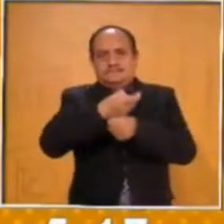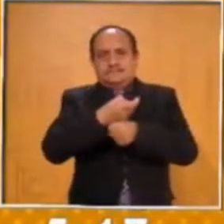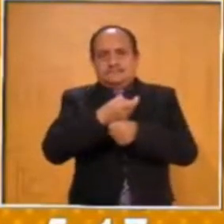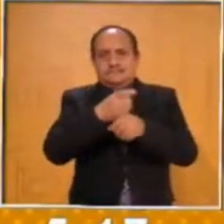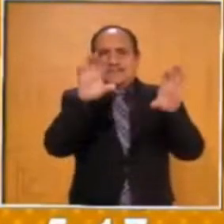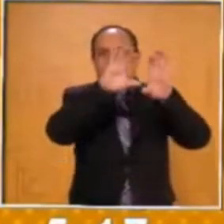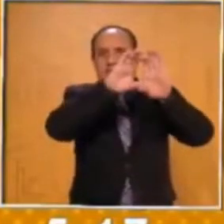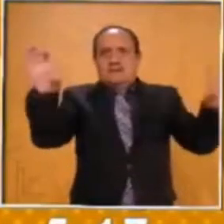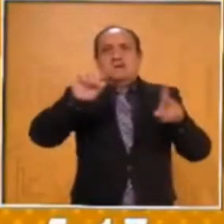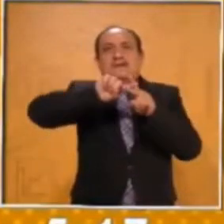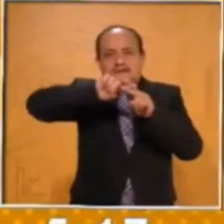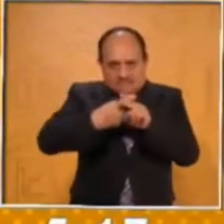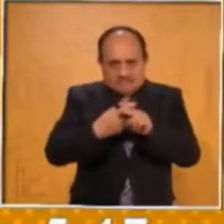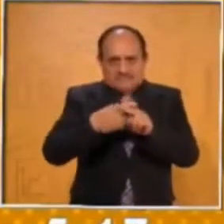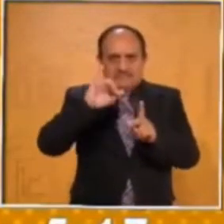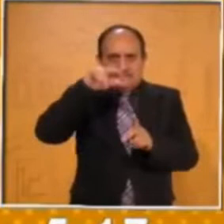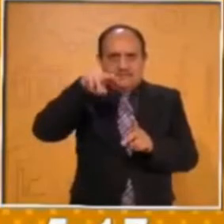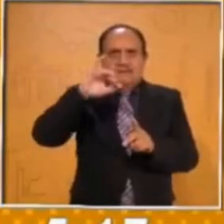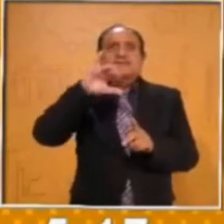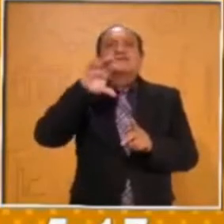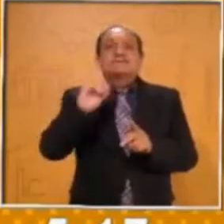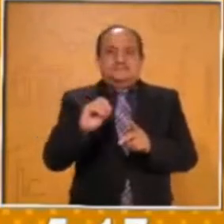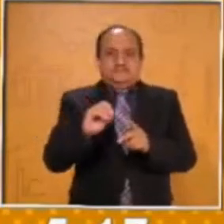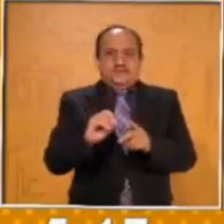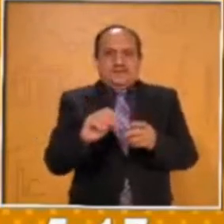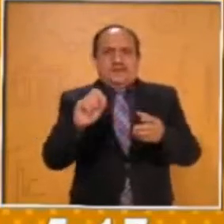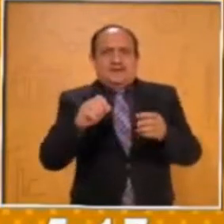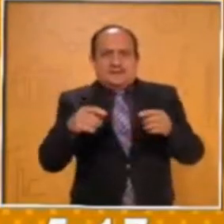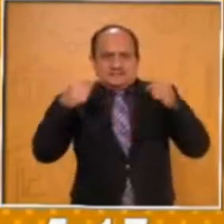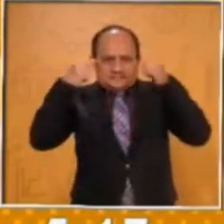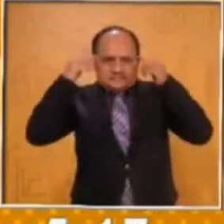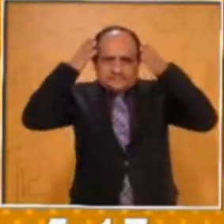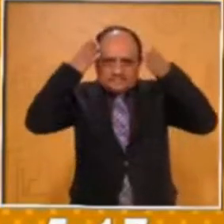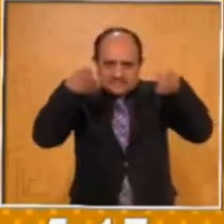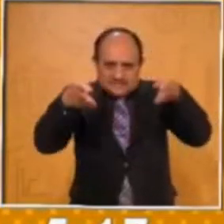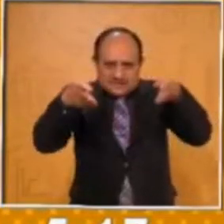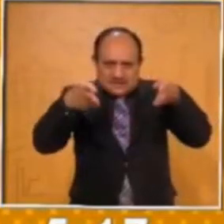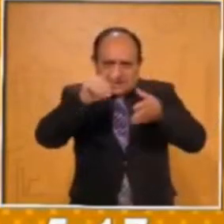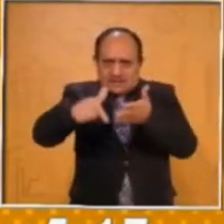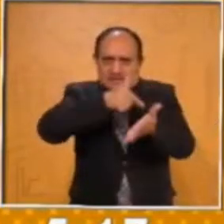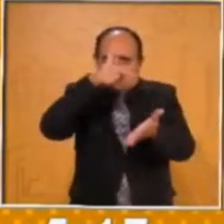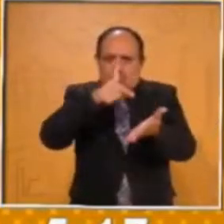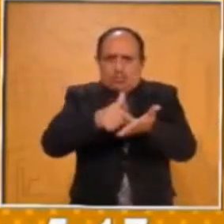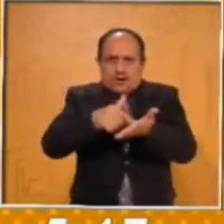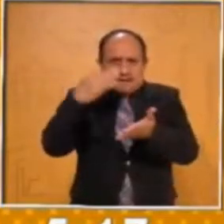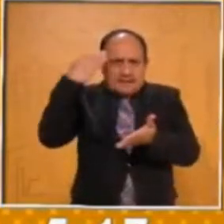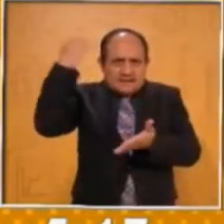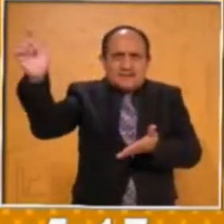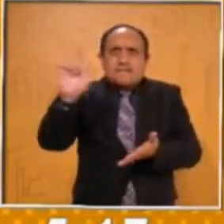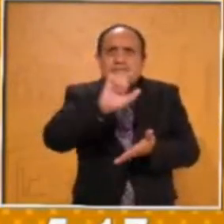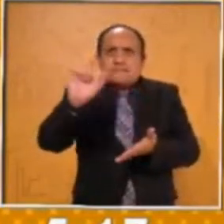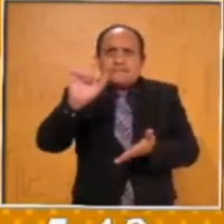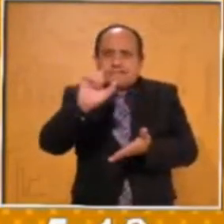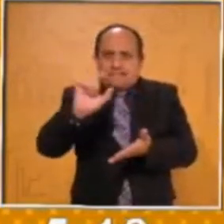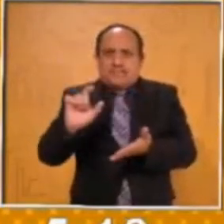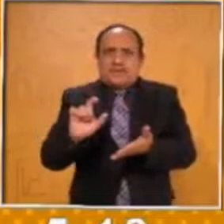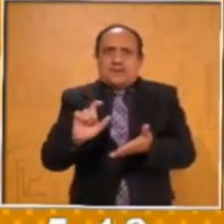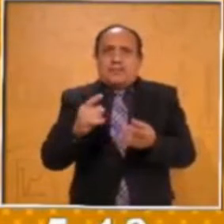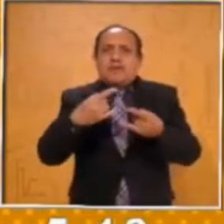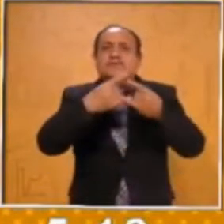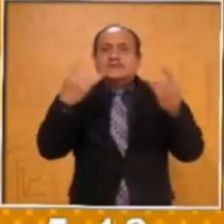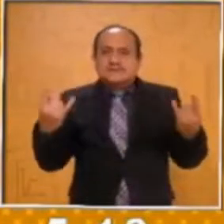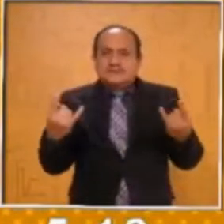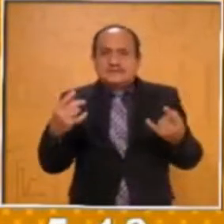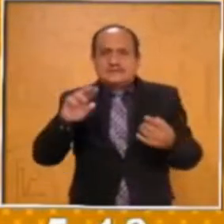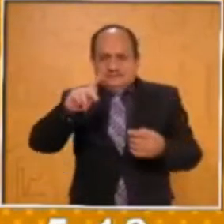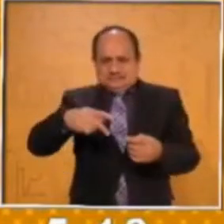el inicio. En el inicio ubicas al lector en el lugar y tiempo donde sucede tu historia. Te tienes que